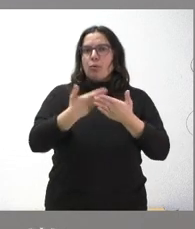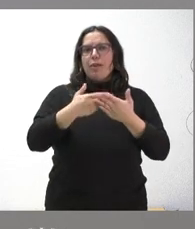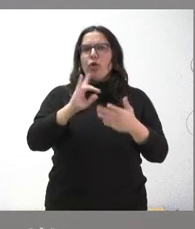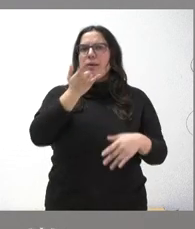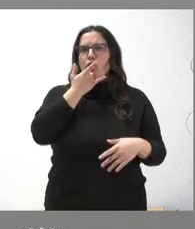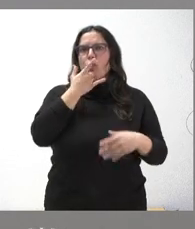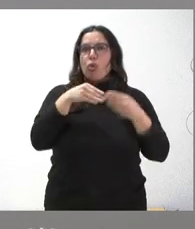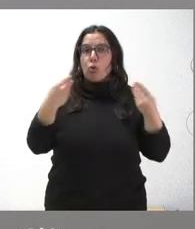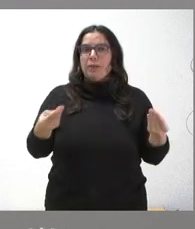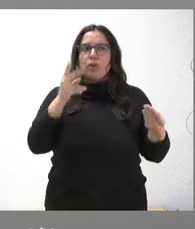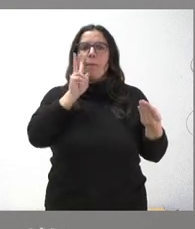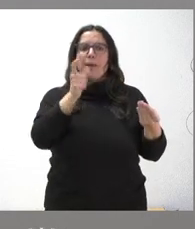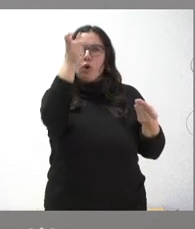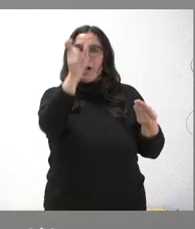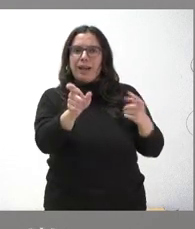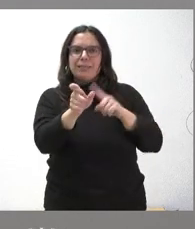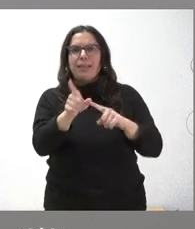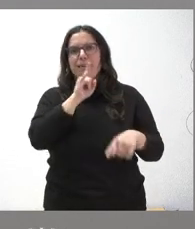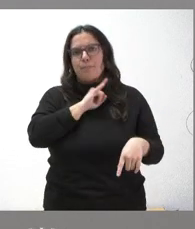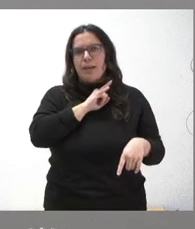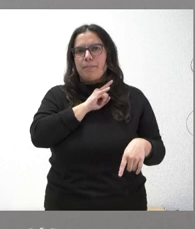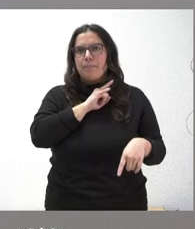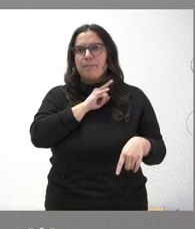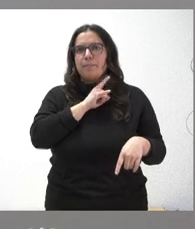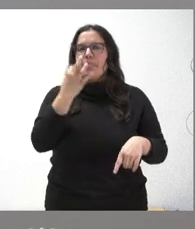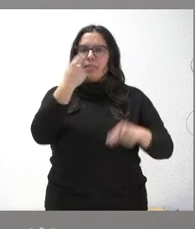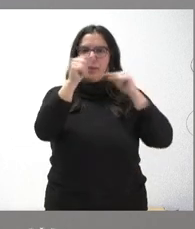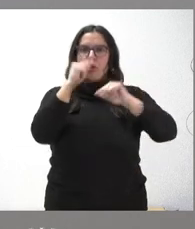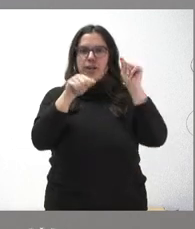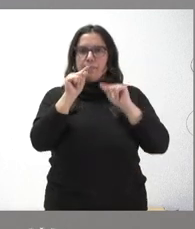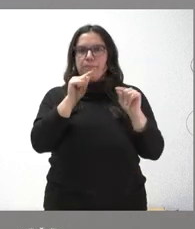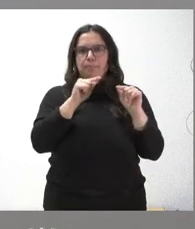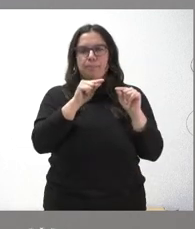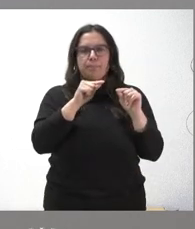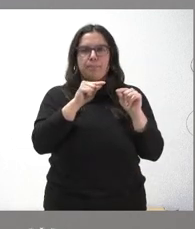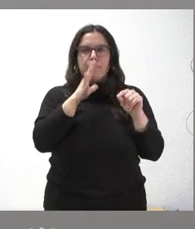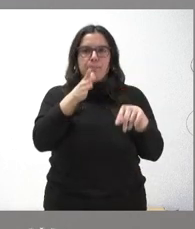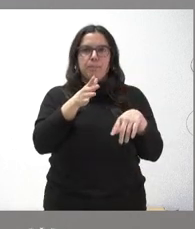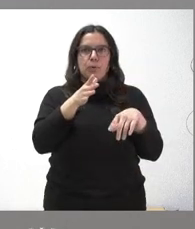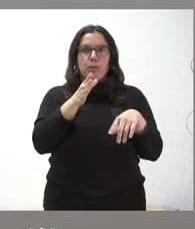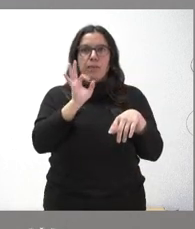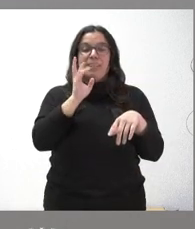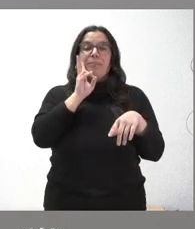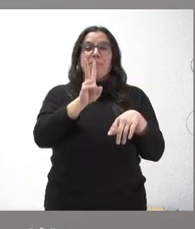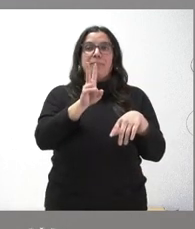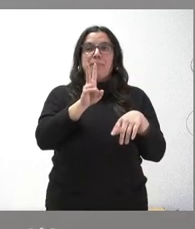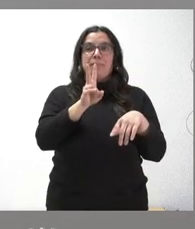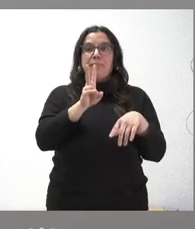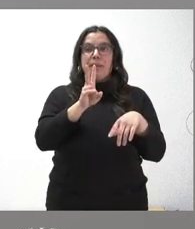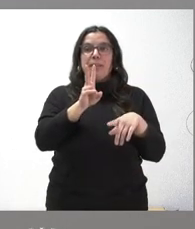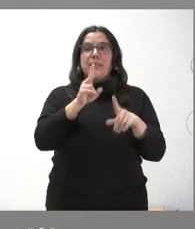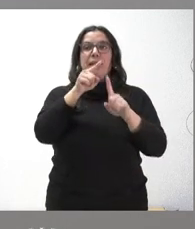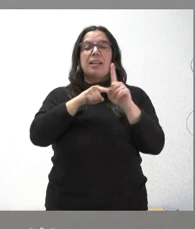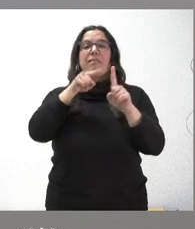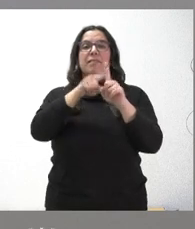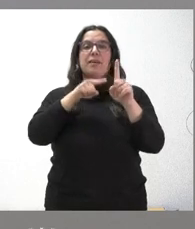documentación que les hemos ido entregando con lo cual habrá que corregirlo eh Porque si usted ve la columna a la que hace referencia